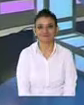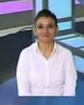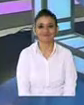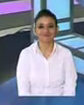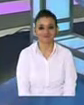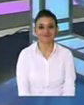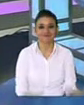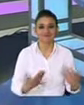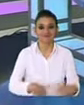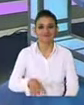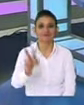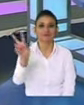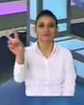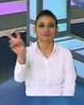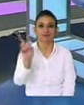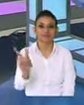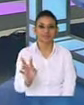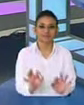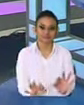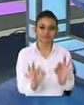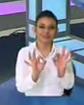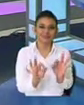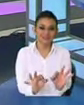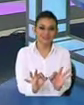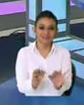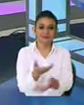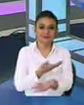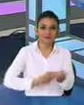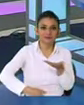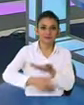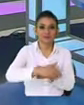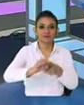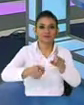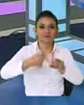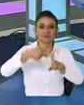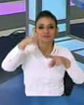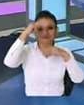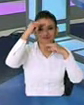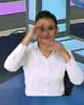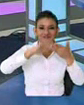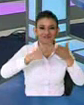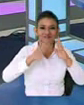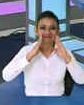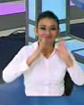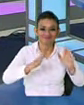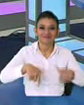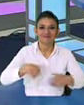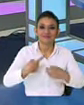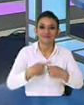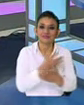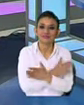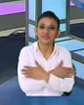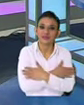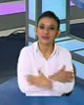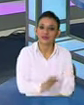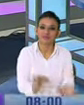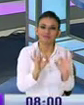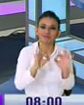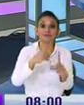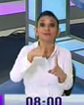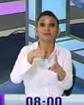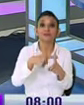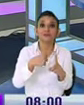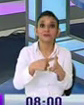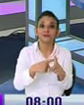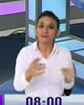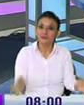Es día viernes y aquí estamos para compartir el primer noticiero de la comunidad. Desde la ciudad de Quito les saludamos con muy buena energía, con buen ánimo y